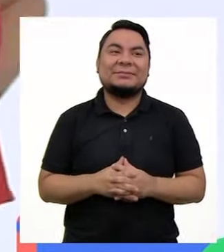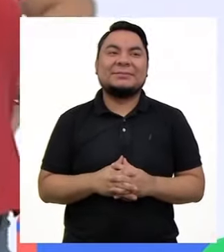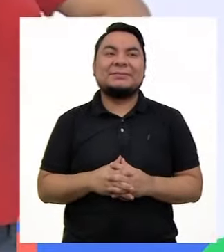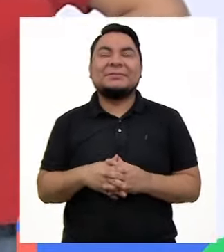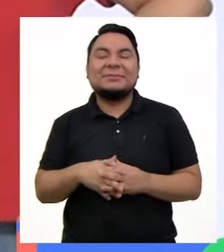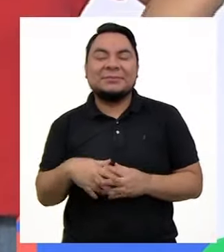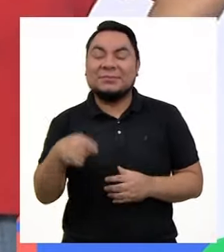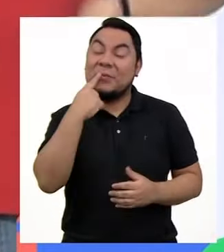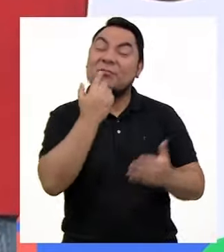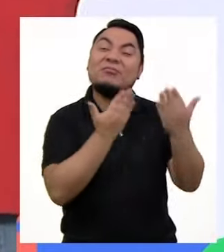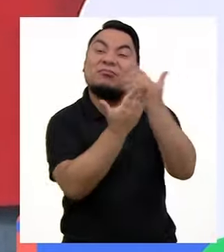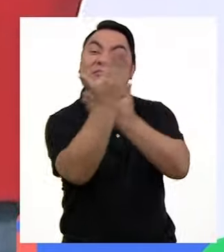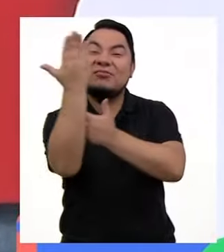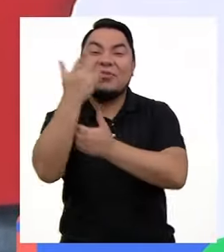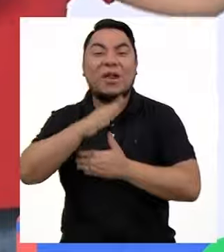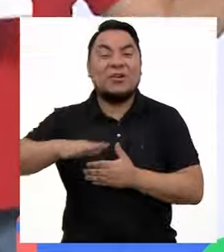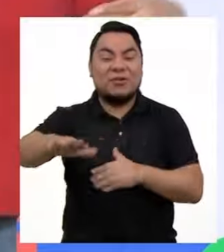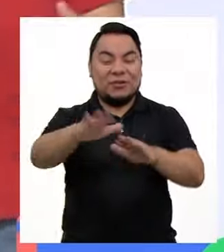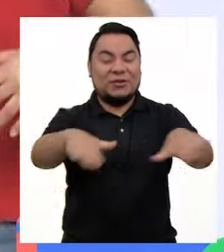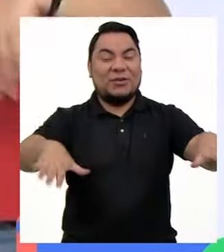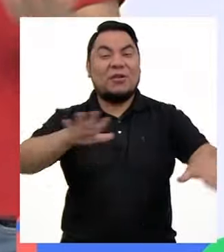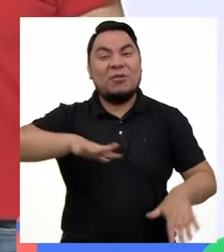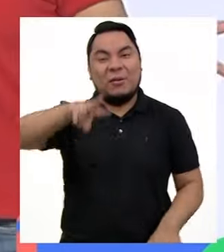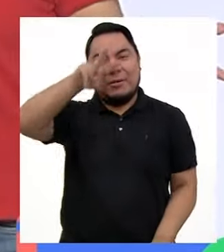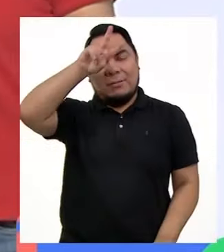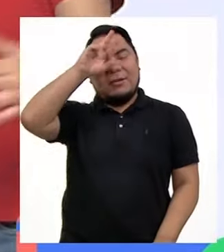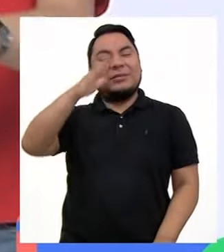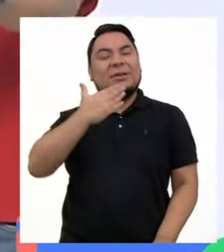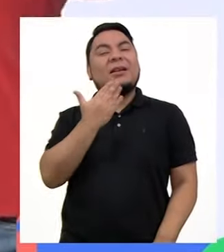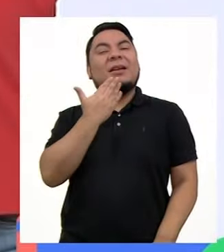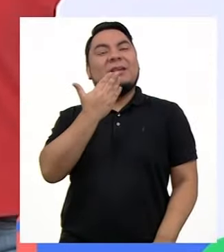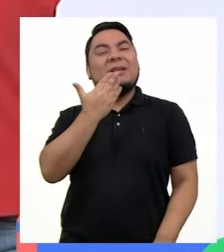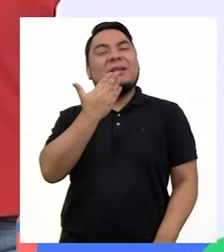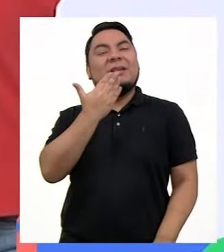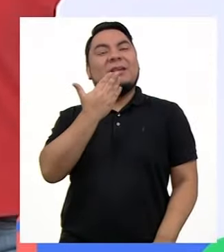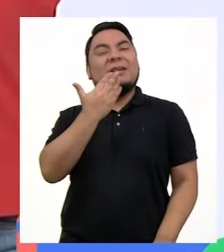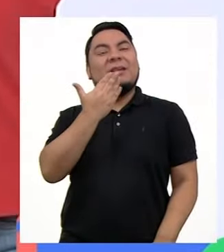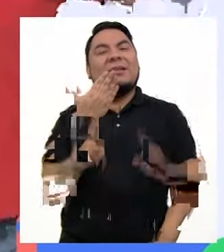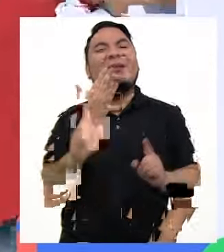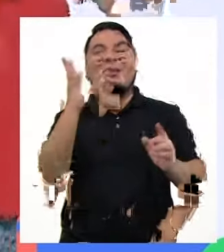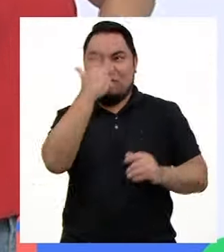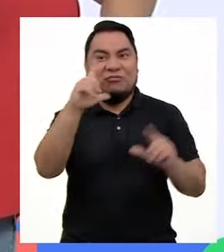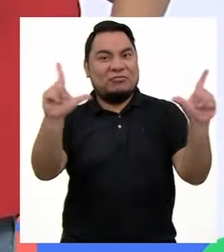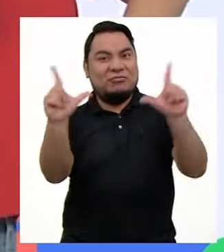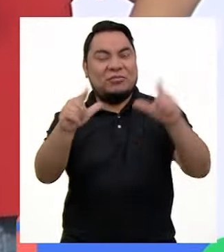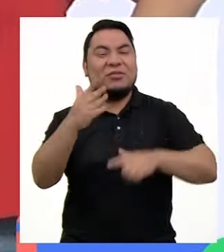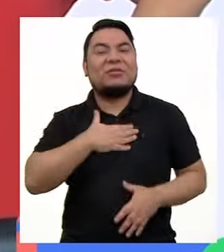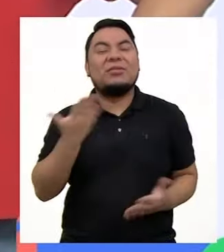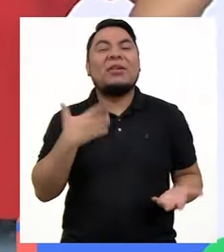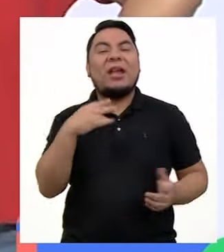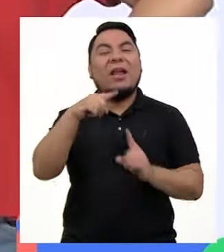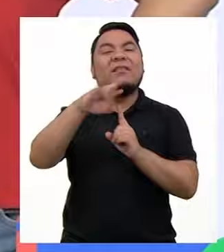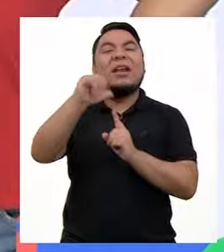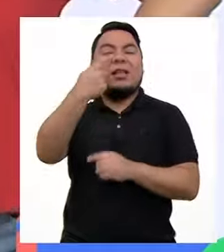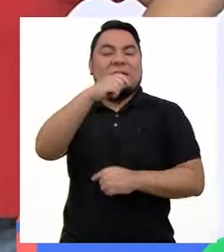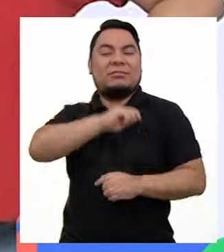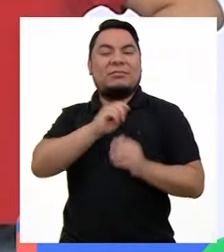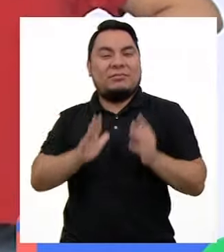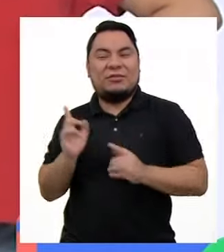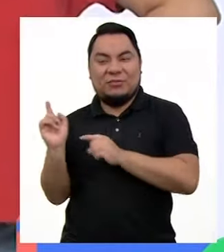Muy buenos días, niños y niñas de todo el Perú. Gracias por recibirme en esta presentación. Que yo soy la Fatimilla, la morocilla, y he